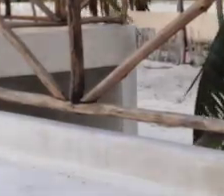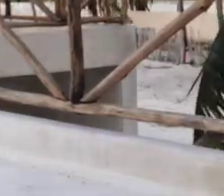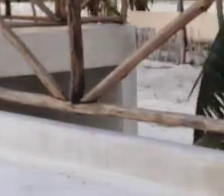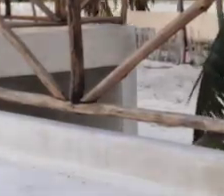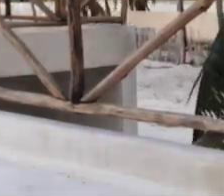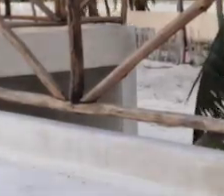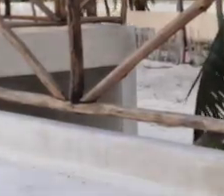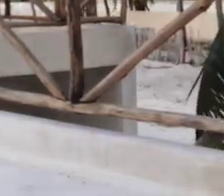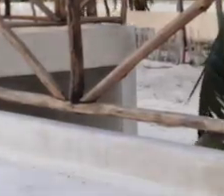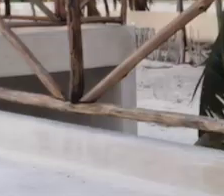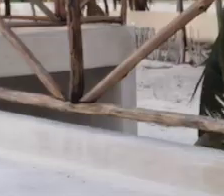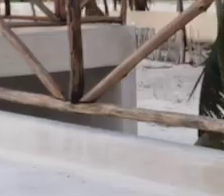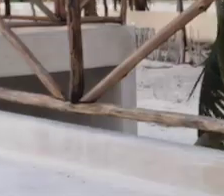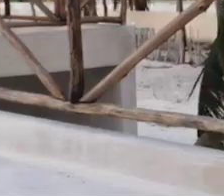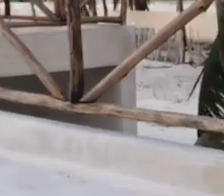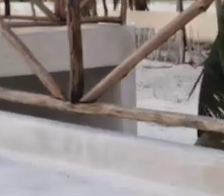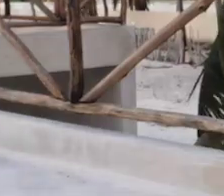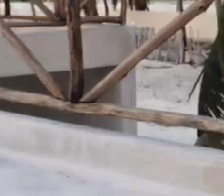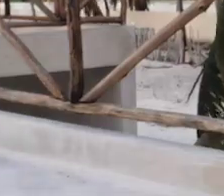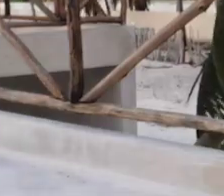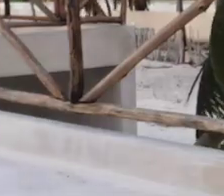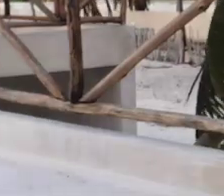Otra vez.